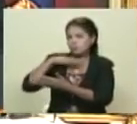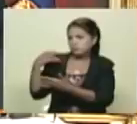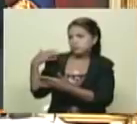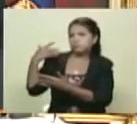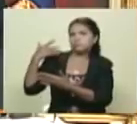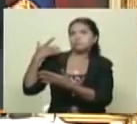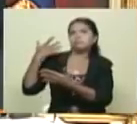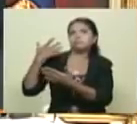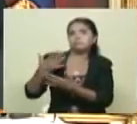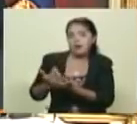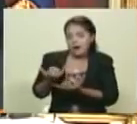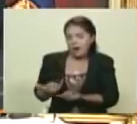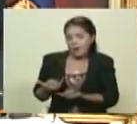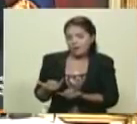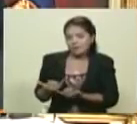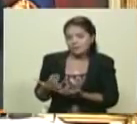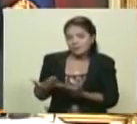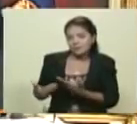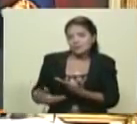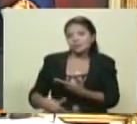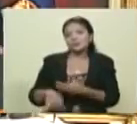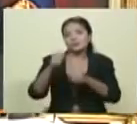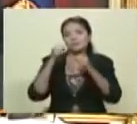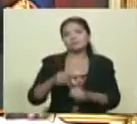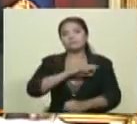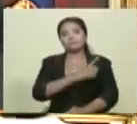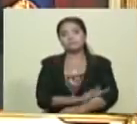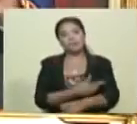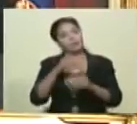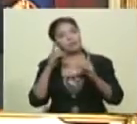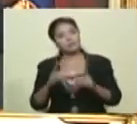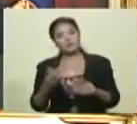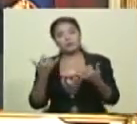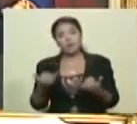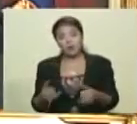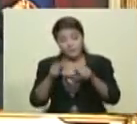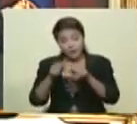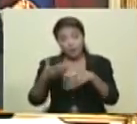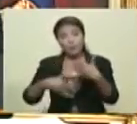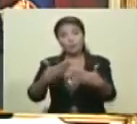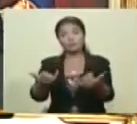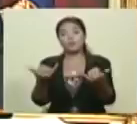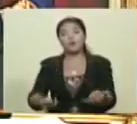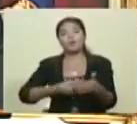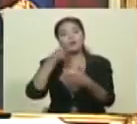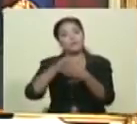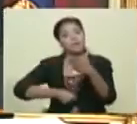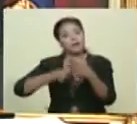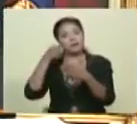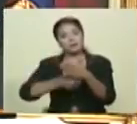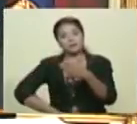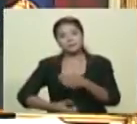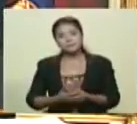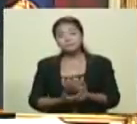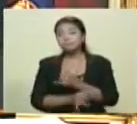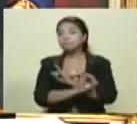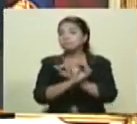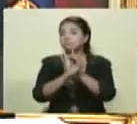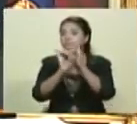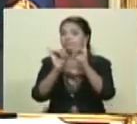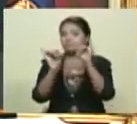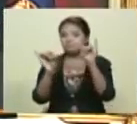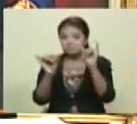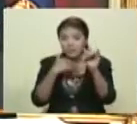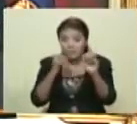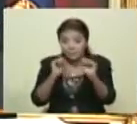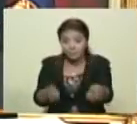parados, y la fuerza y la decisión y la voluntad que tenemos para continuar en esta batalla. Con esto termino la introducción